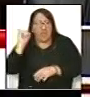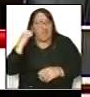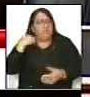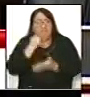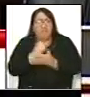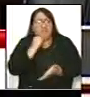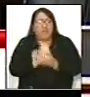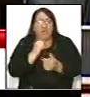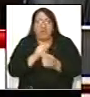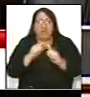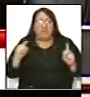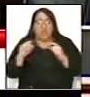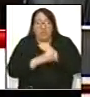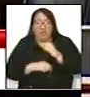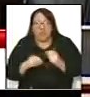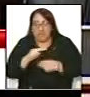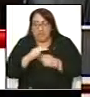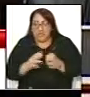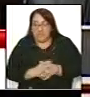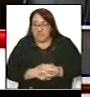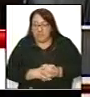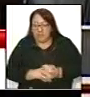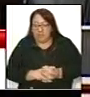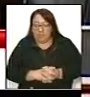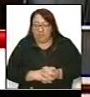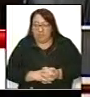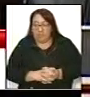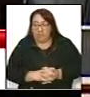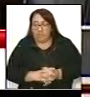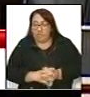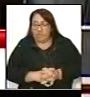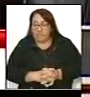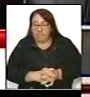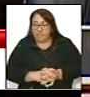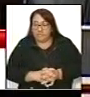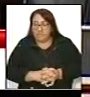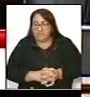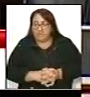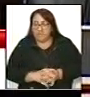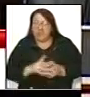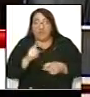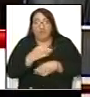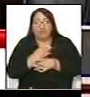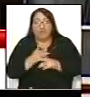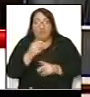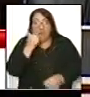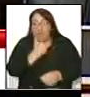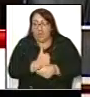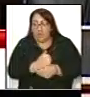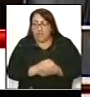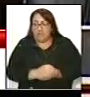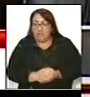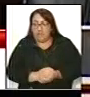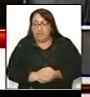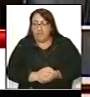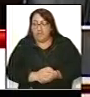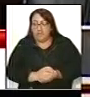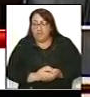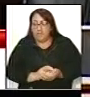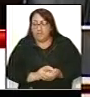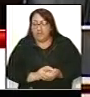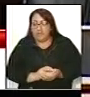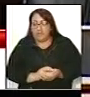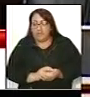los diferentes países vecinos. Y de esa manera, señora presidenta, Tiempo adicional.